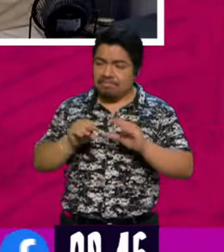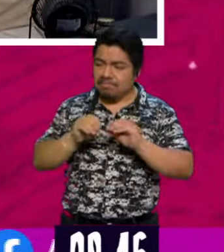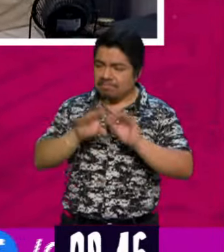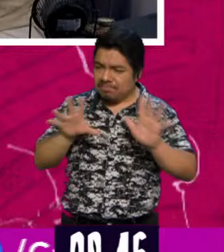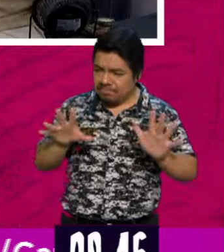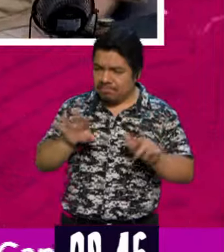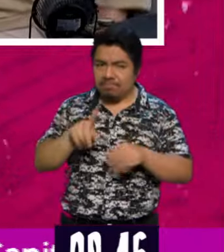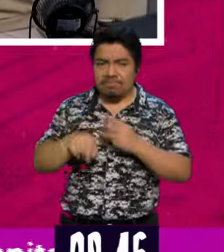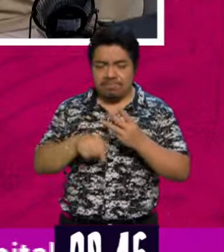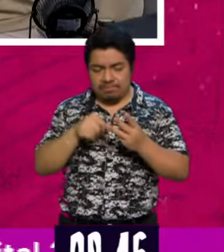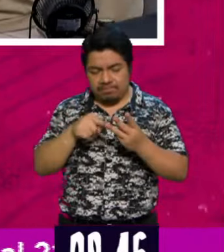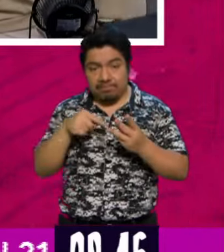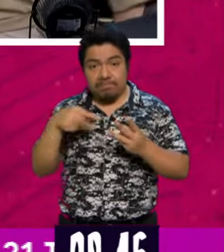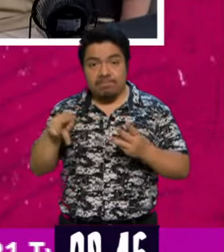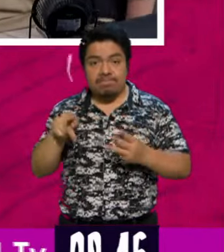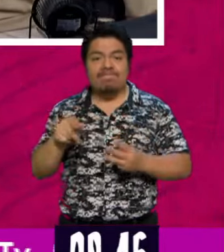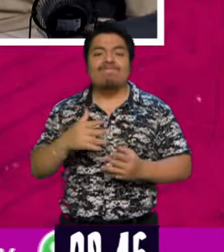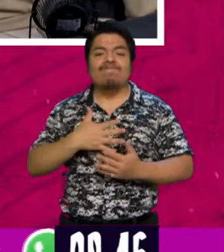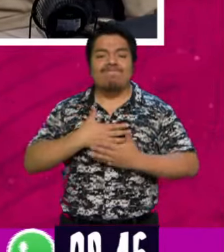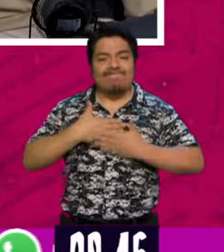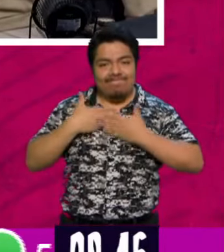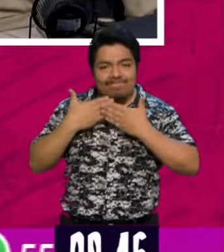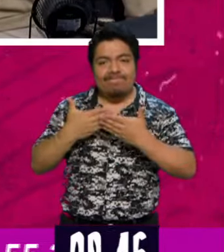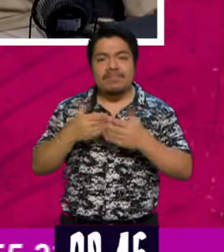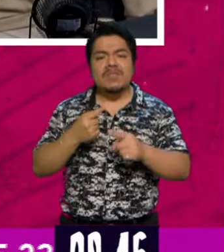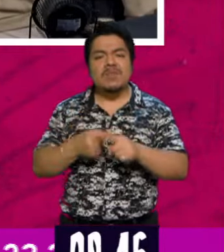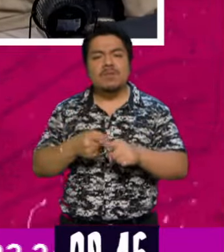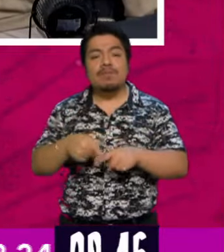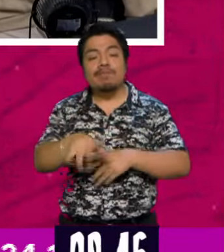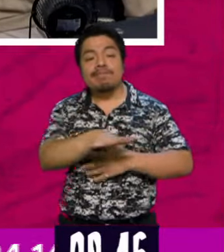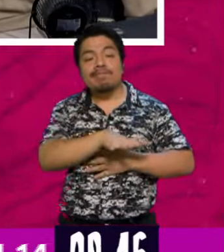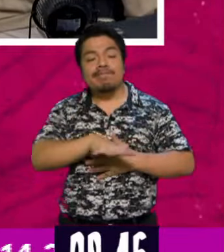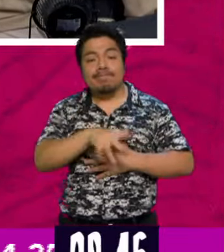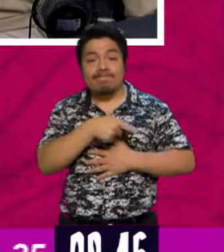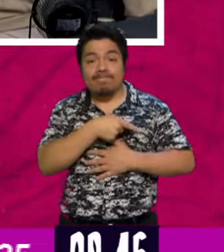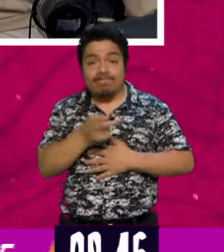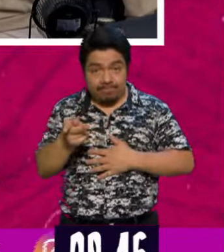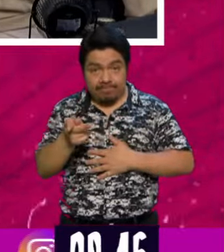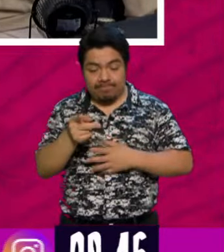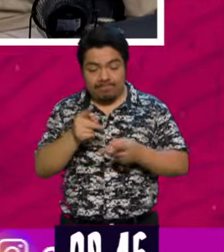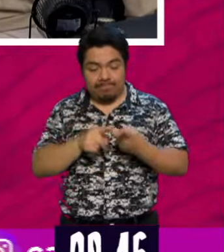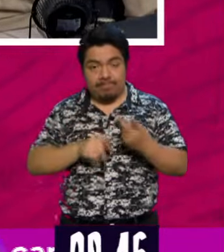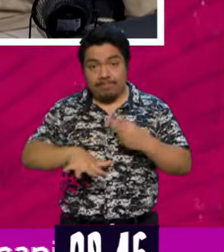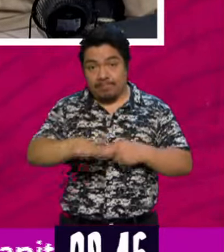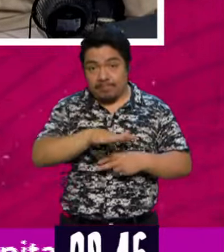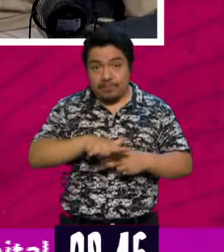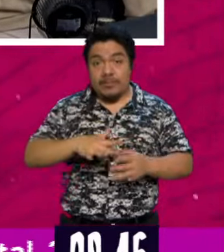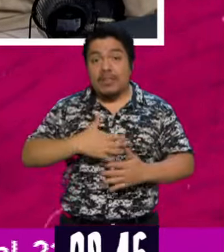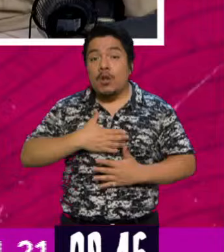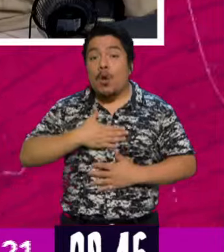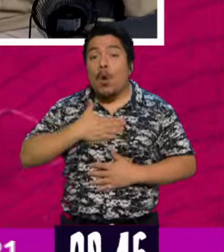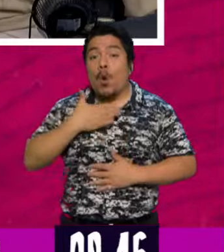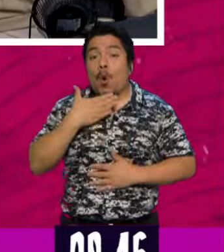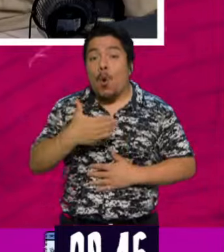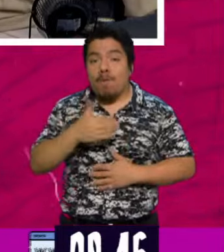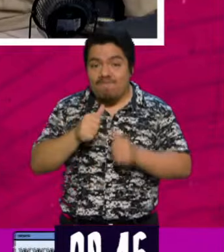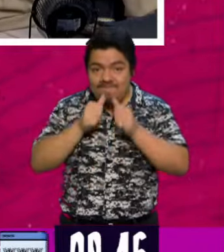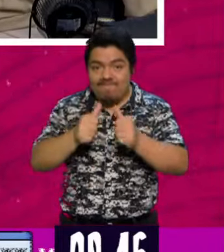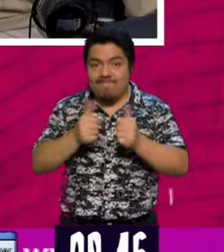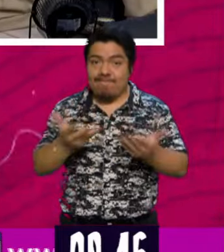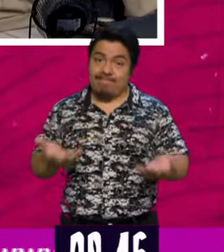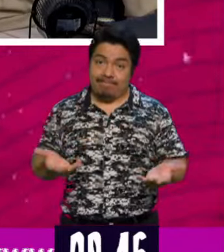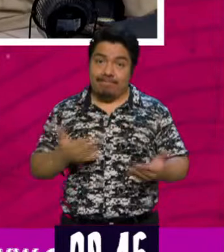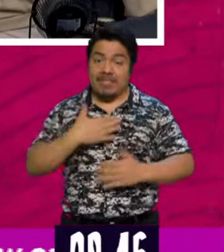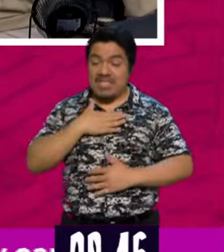todo, su compromiso con los pobres, su compromiso con la justicia, su compromiso con la